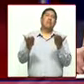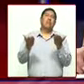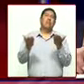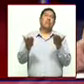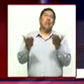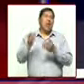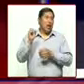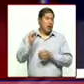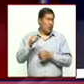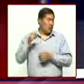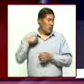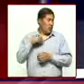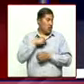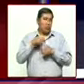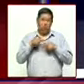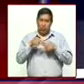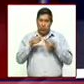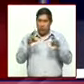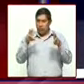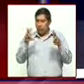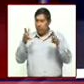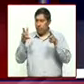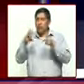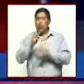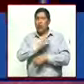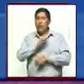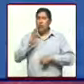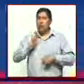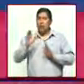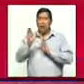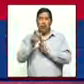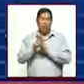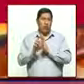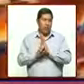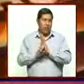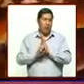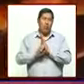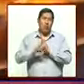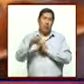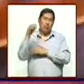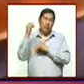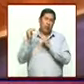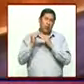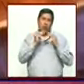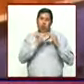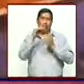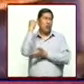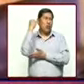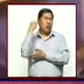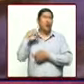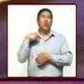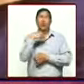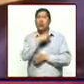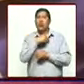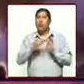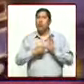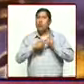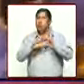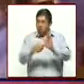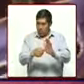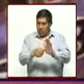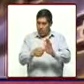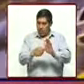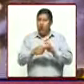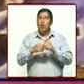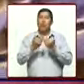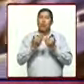Sí, efectivamente, nosotros continuamos en el Tribunal Constitucional Plurinacional acá en la ciudad de Sucre. Estamos mostrándole